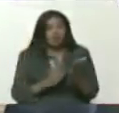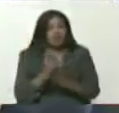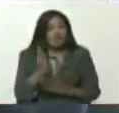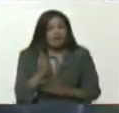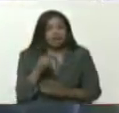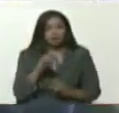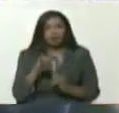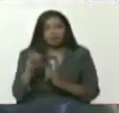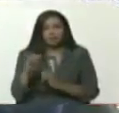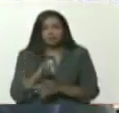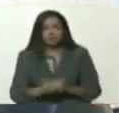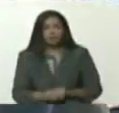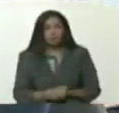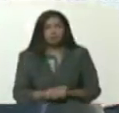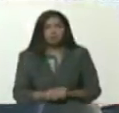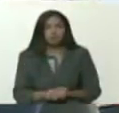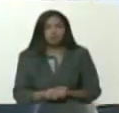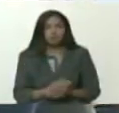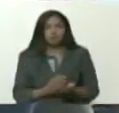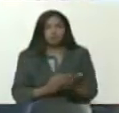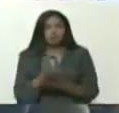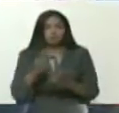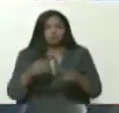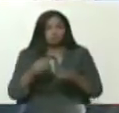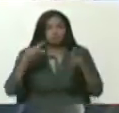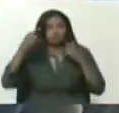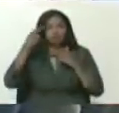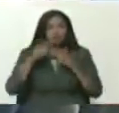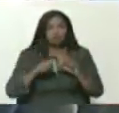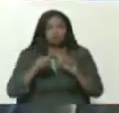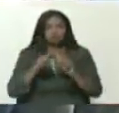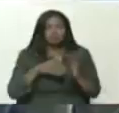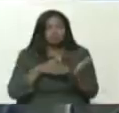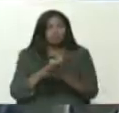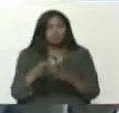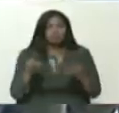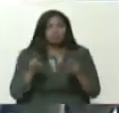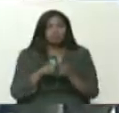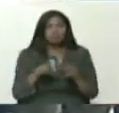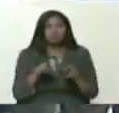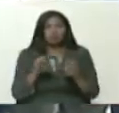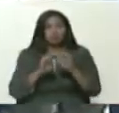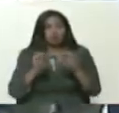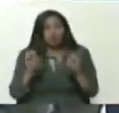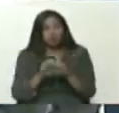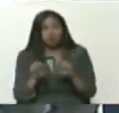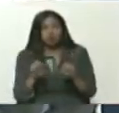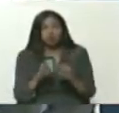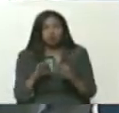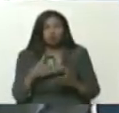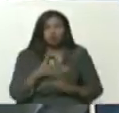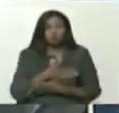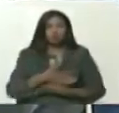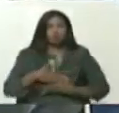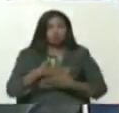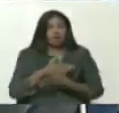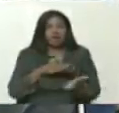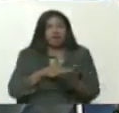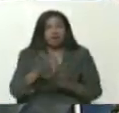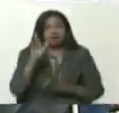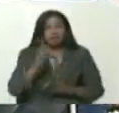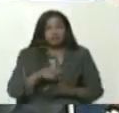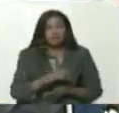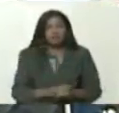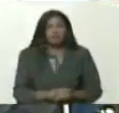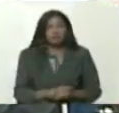a usted, leales a mi comandante Chávez, para seguir garantizando una educación de calidad y gratuita,